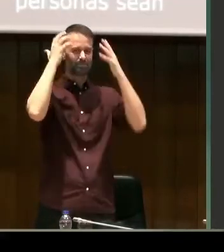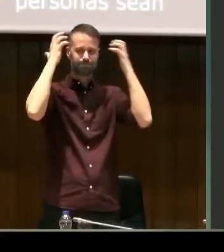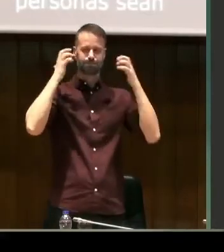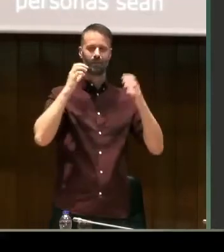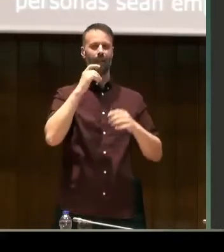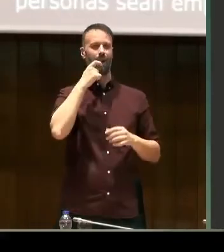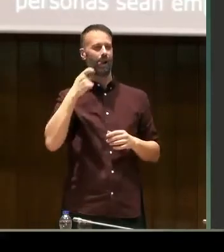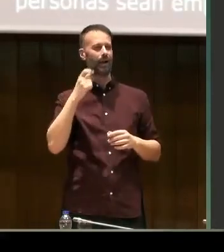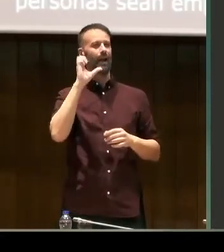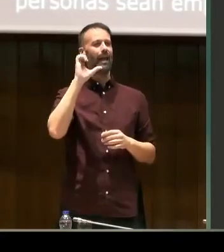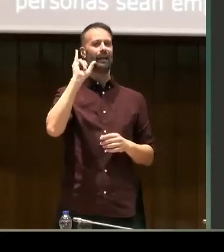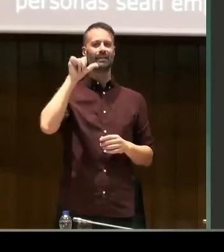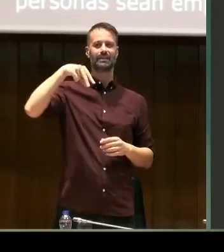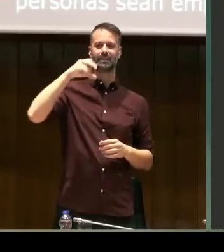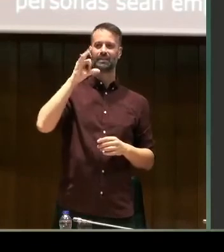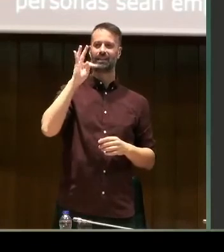trabajo.